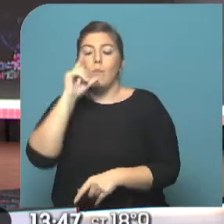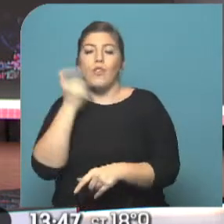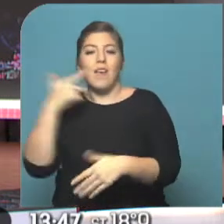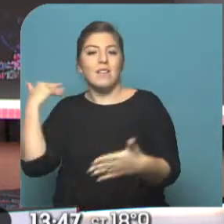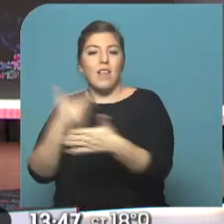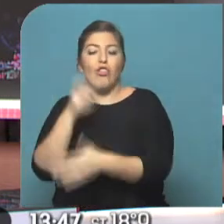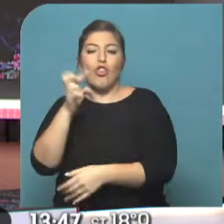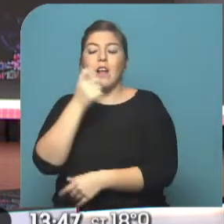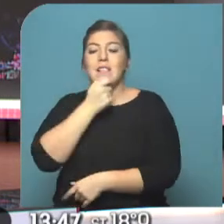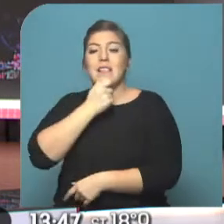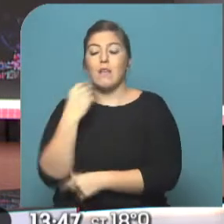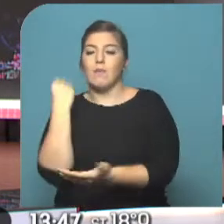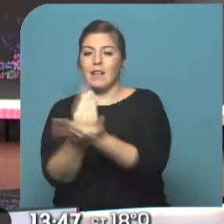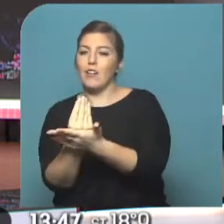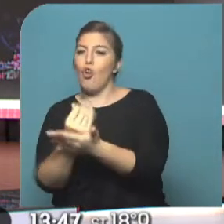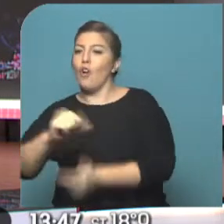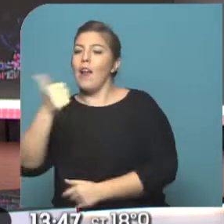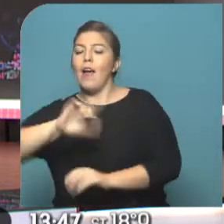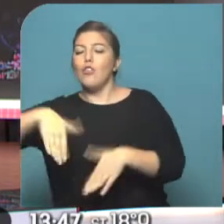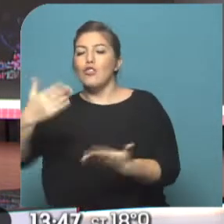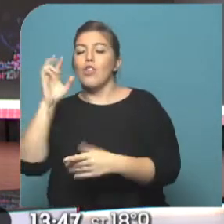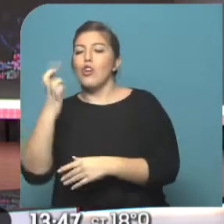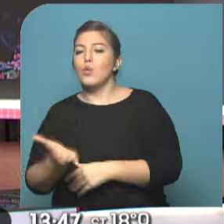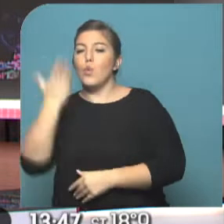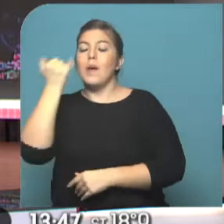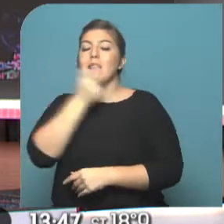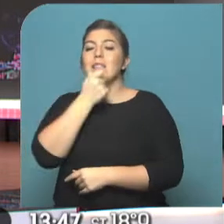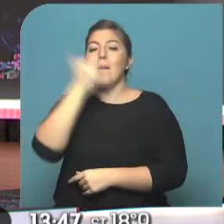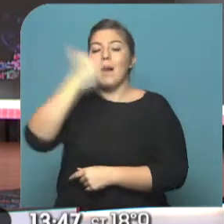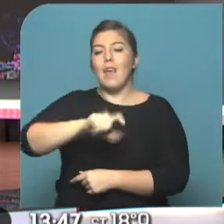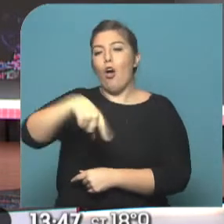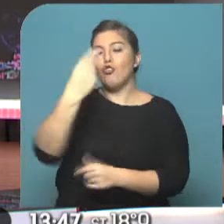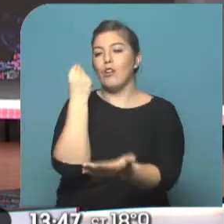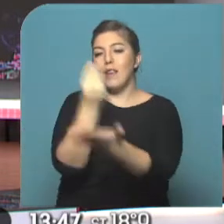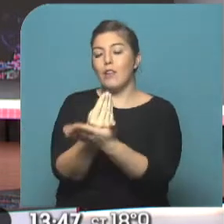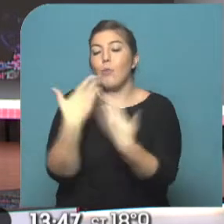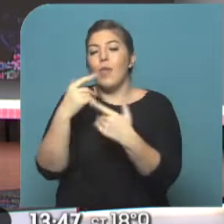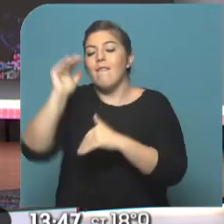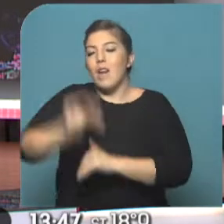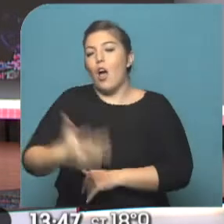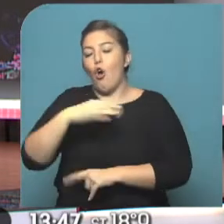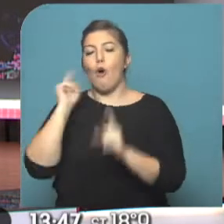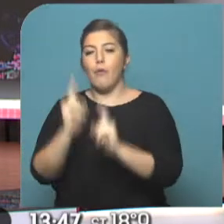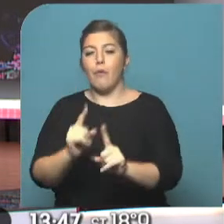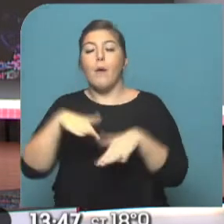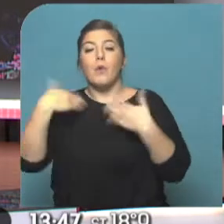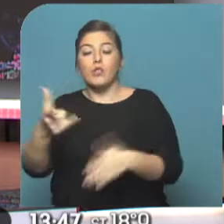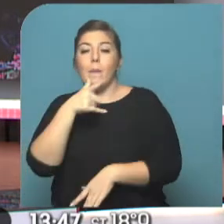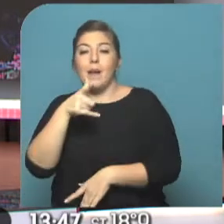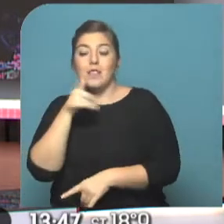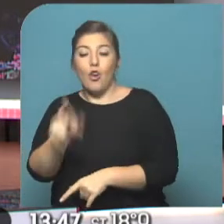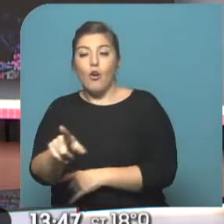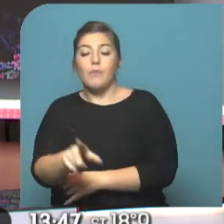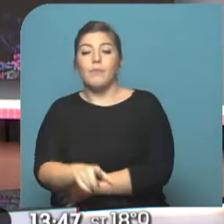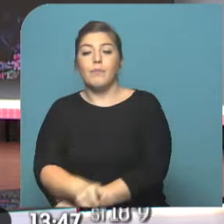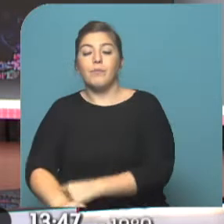dólar, ¿no? Que si ganaba determinado candidato subía o si perdía determinado otro podía llegar a bajar o mantenerse. Por eso me pareció, nos pareció aquí en la